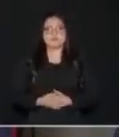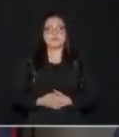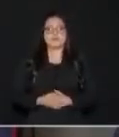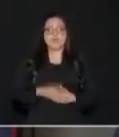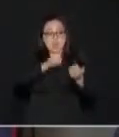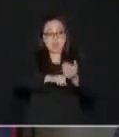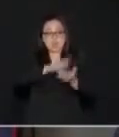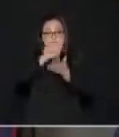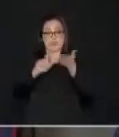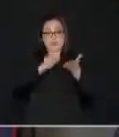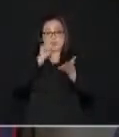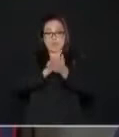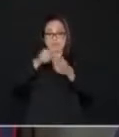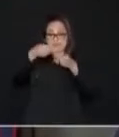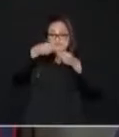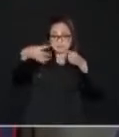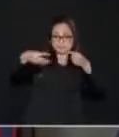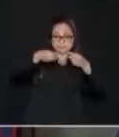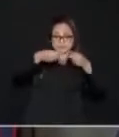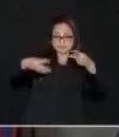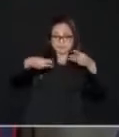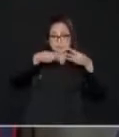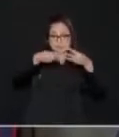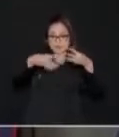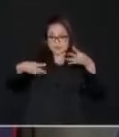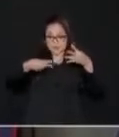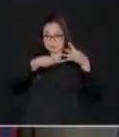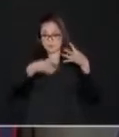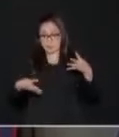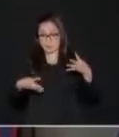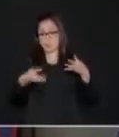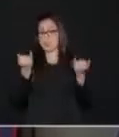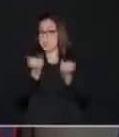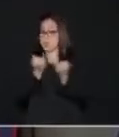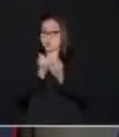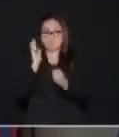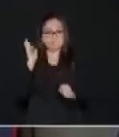y las leyes que de ella emanen